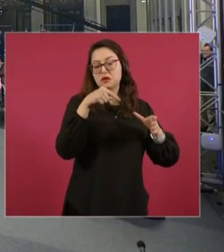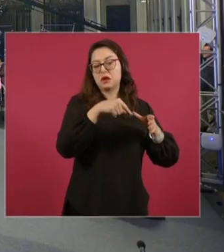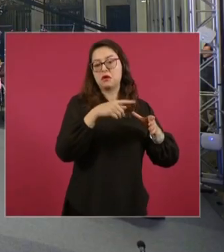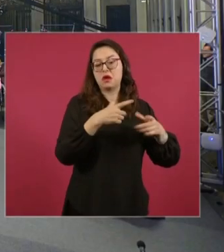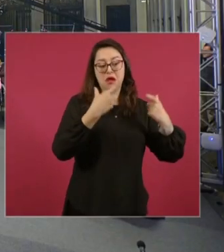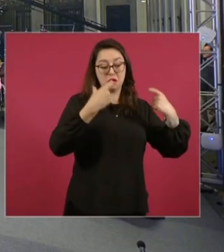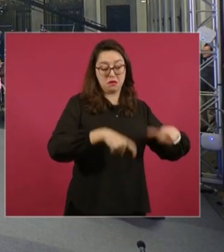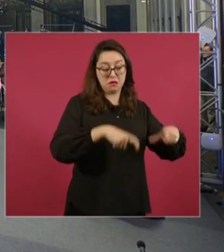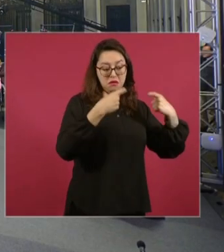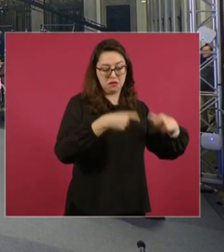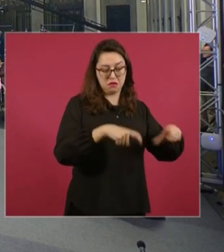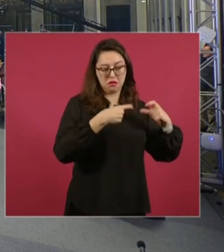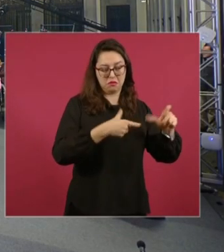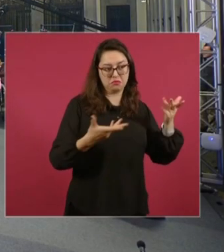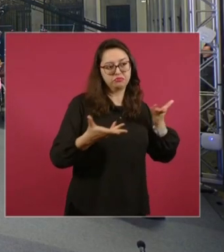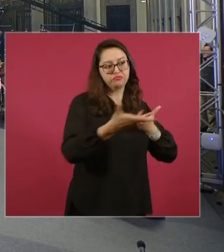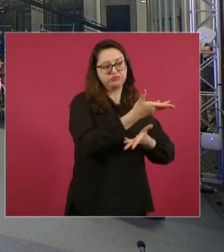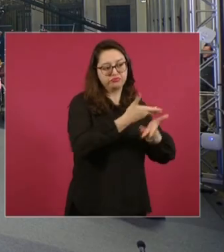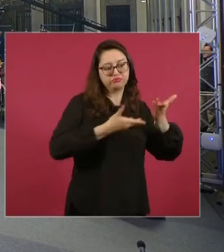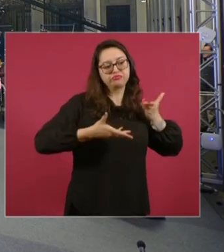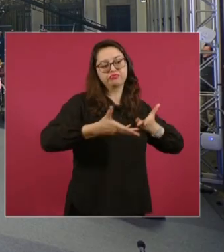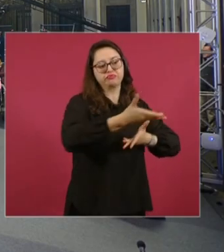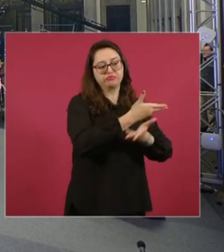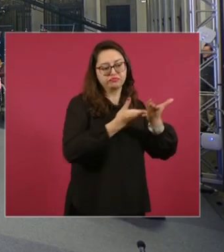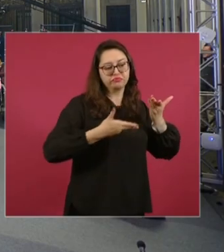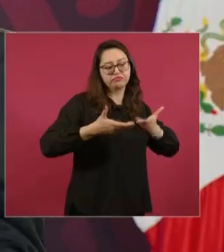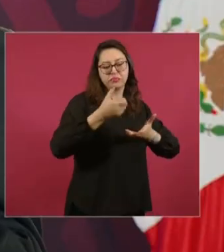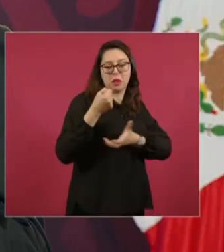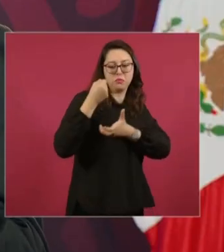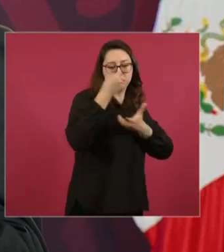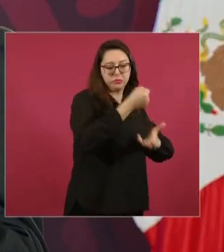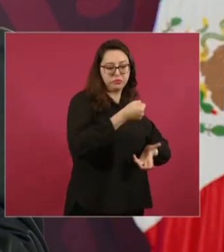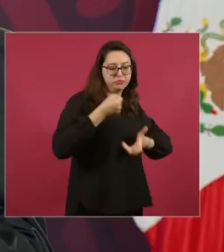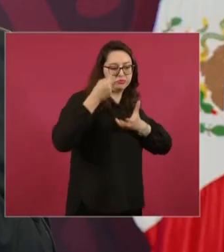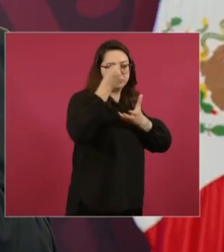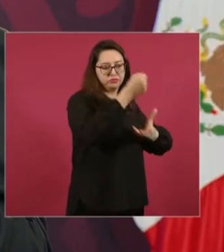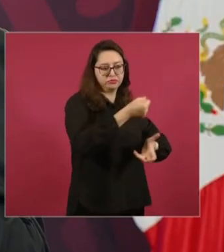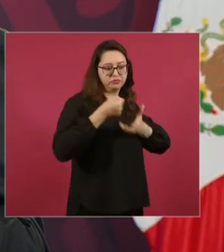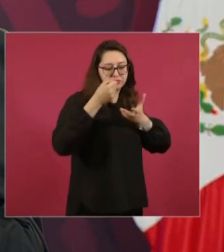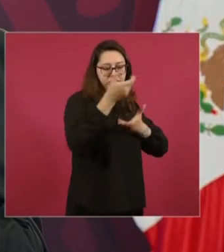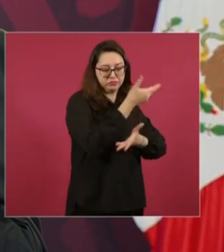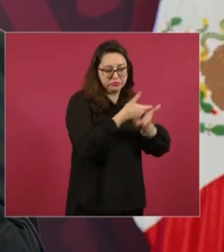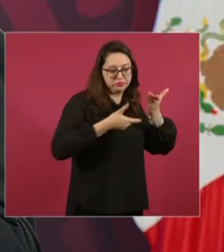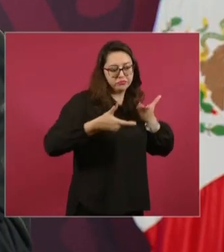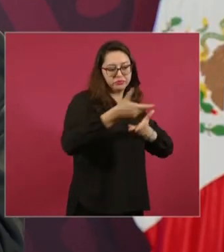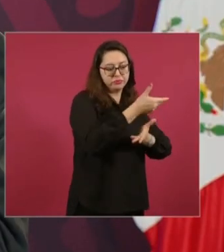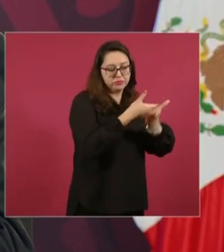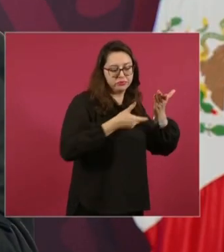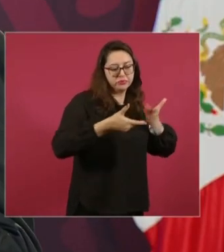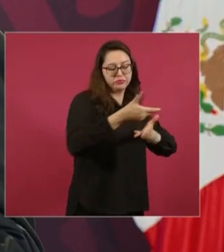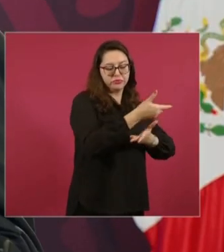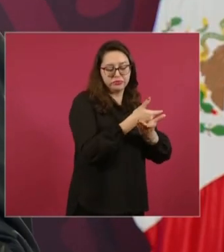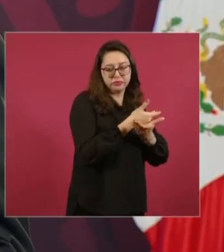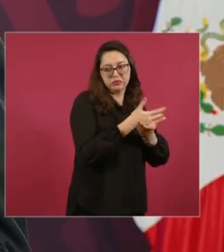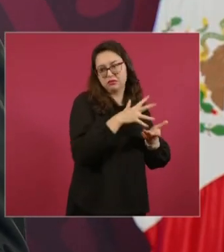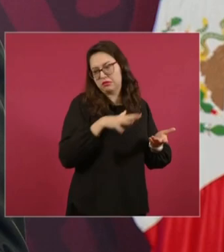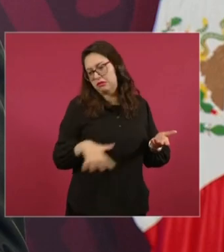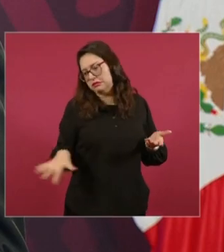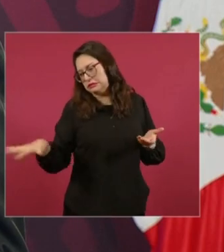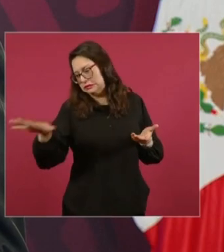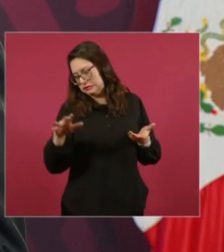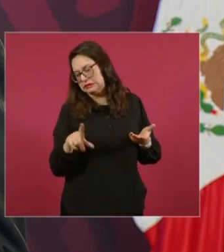Por eso fue lo del FOA Proa, un poco lo que está haciendo, con todo respeto, ¿no? del presidente Milei,